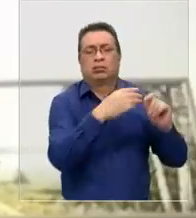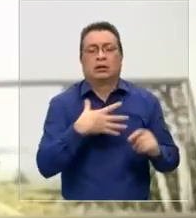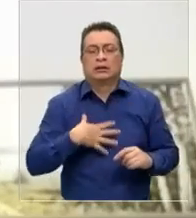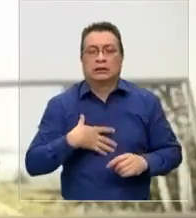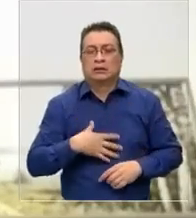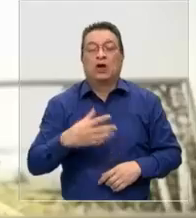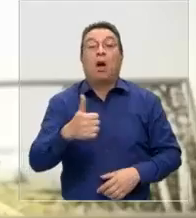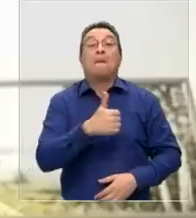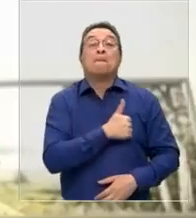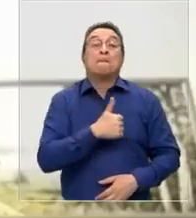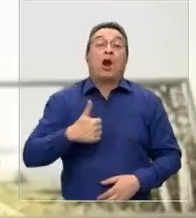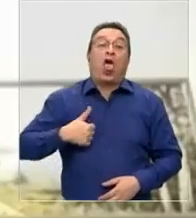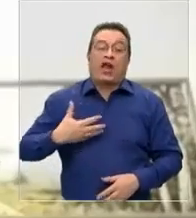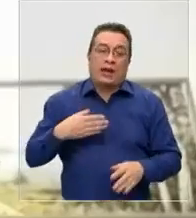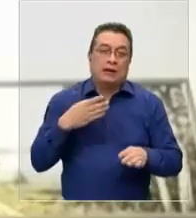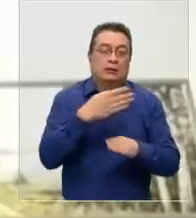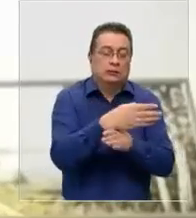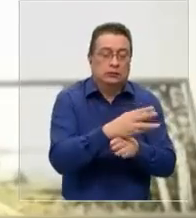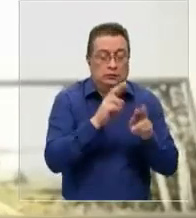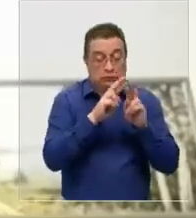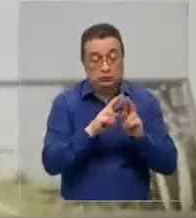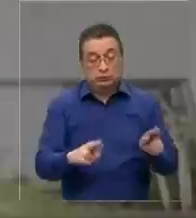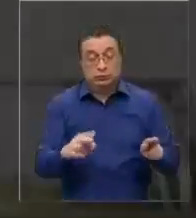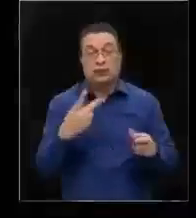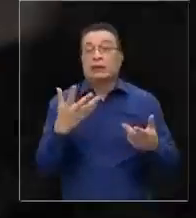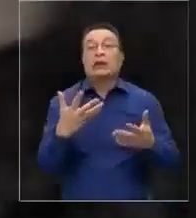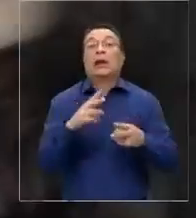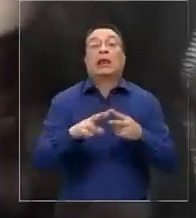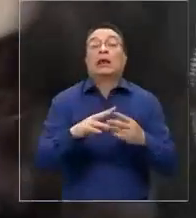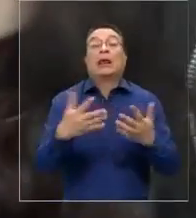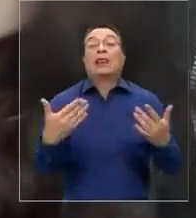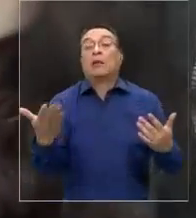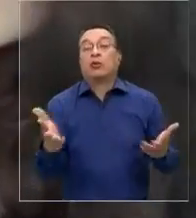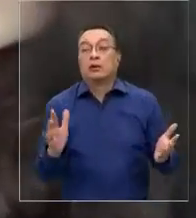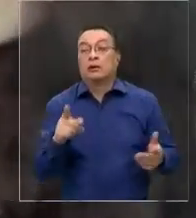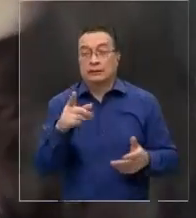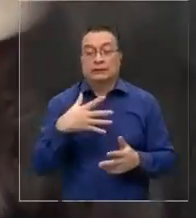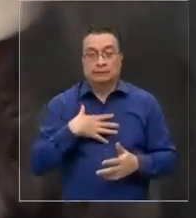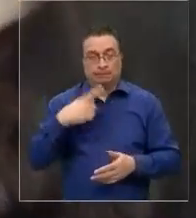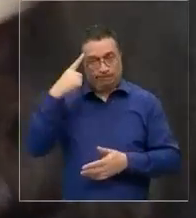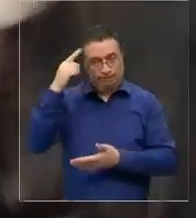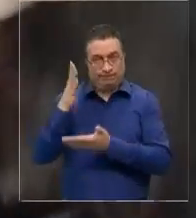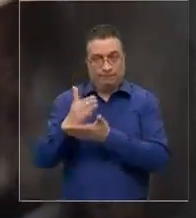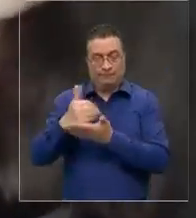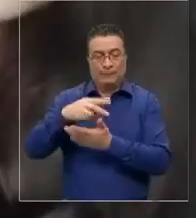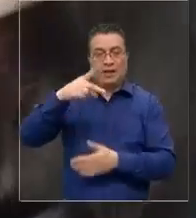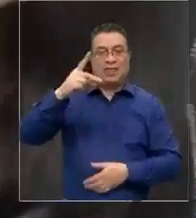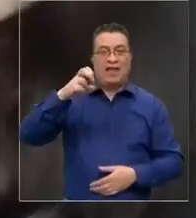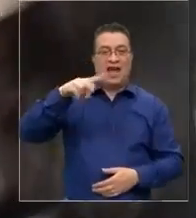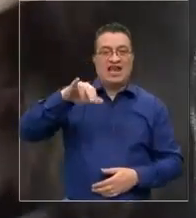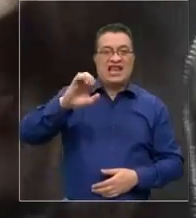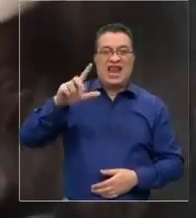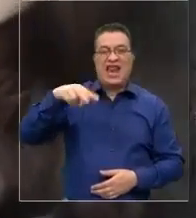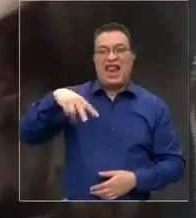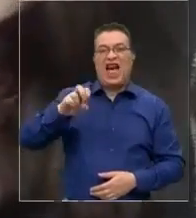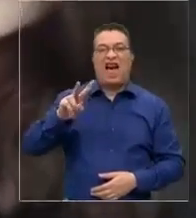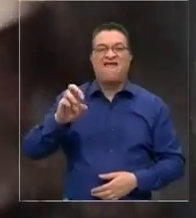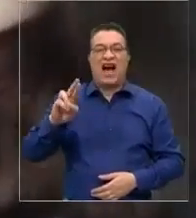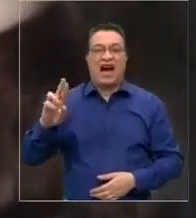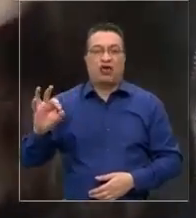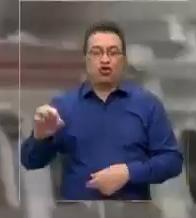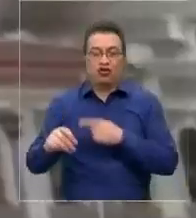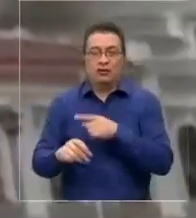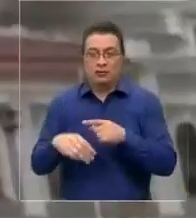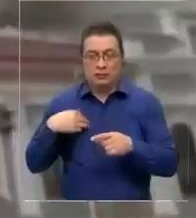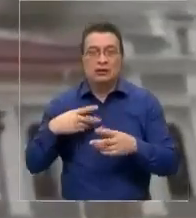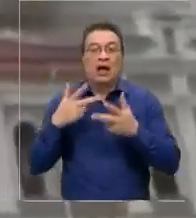país a Polonia tranquilamente y de ahí ver qué es lo que puedo seguir haciendo. Ese era el plan de Daniel Navarro, a pocas horas del primer ataque ruso a